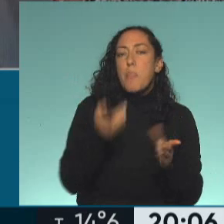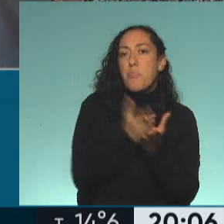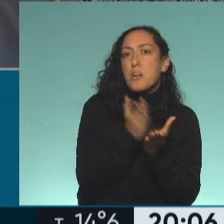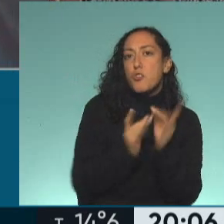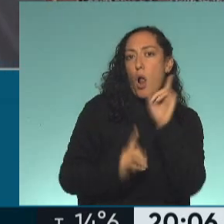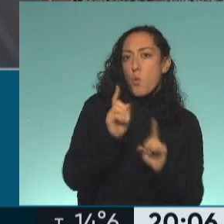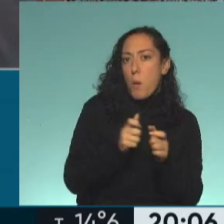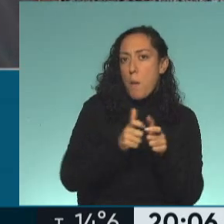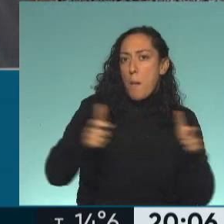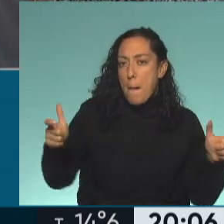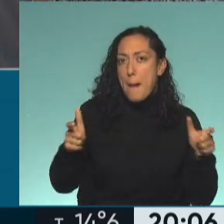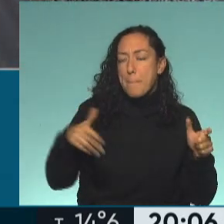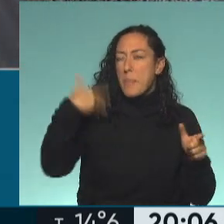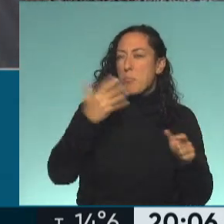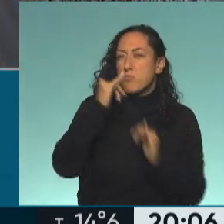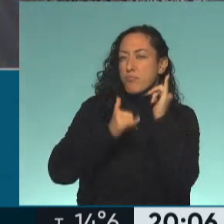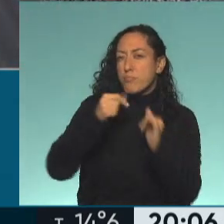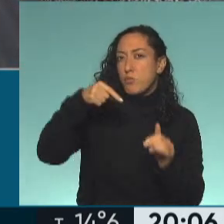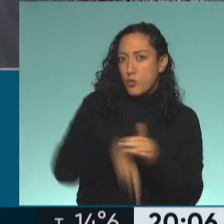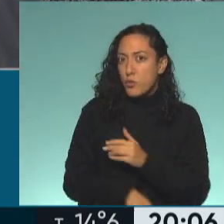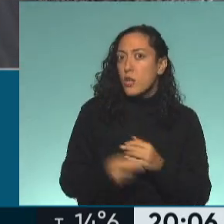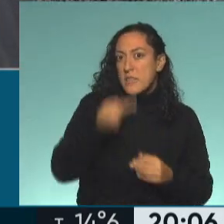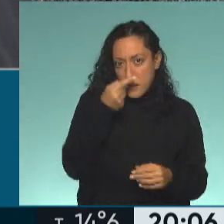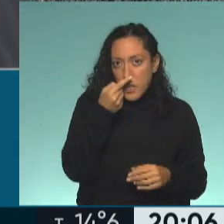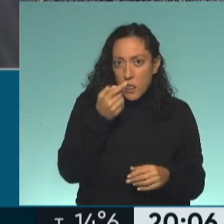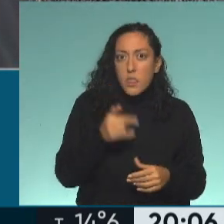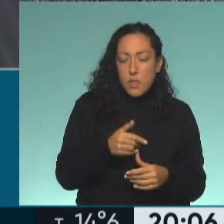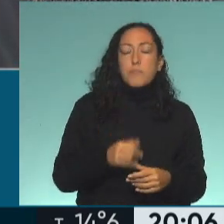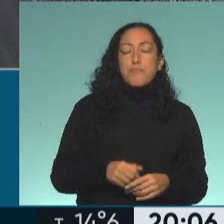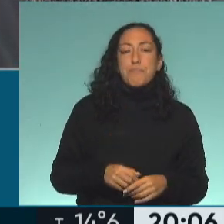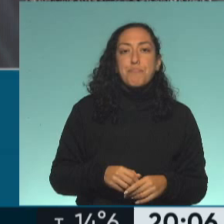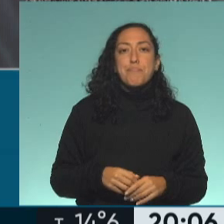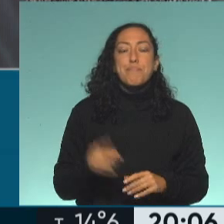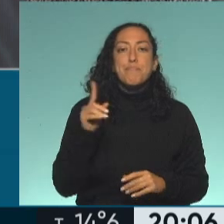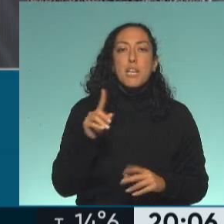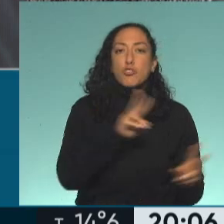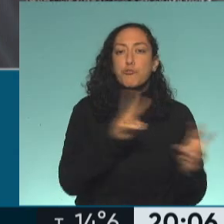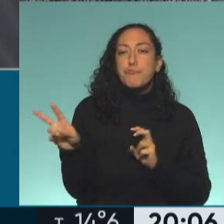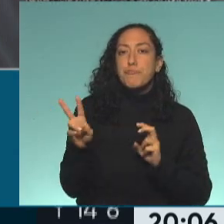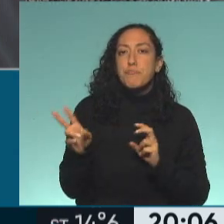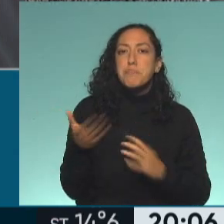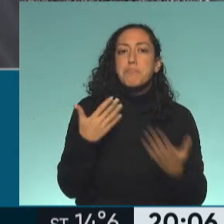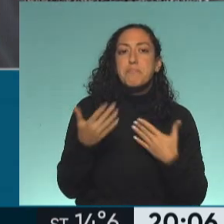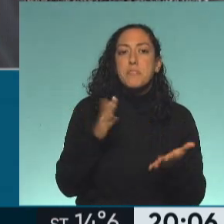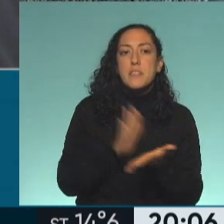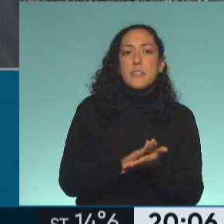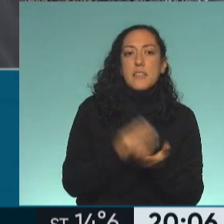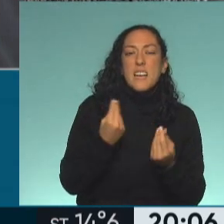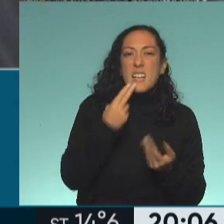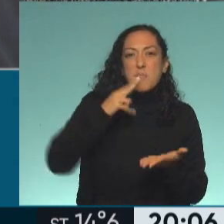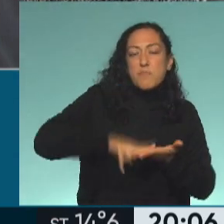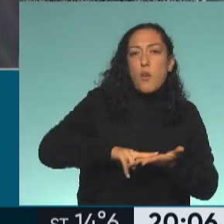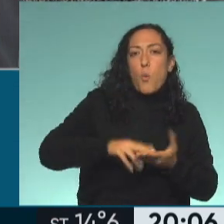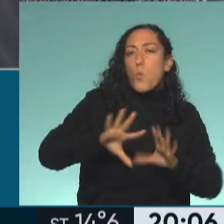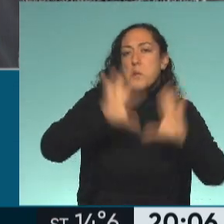Podemos detenernos más adelante en todo caso en esto porque la verdad que es muy interesante. Pero se habla, entre otros temas, de una suerte de renta universal en La Rioja